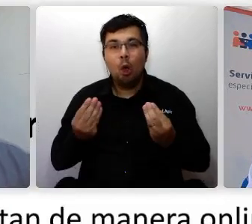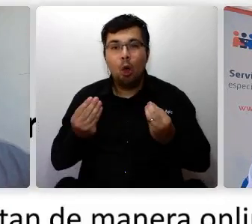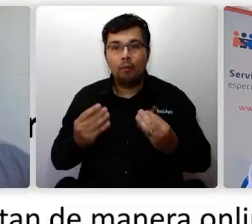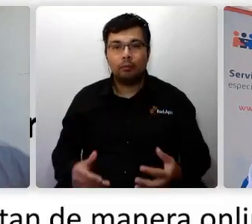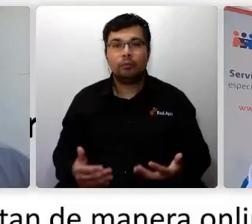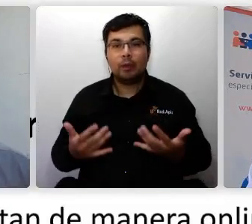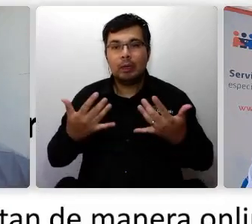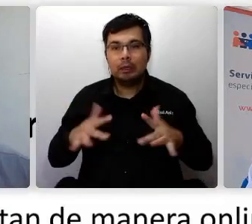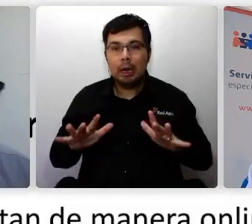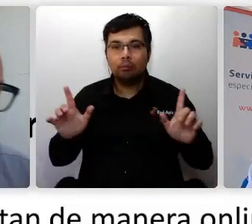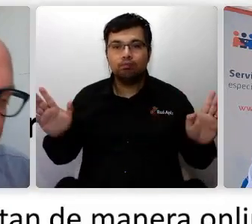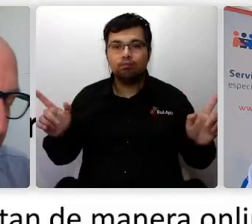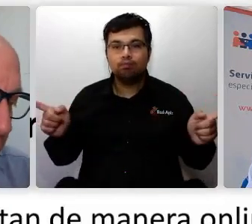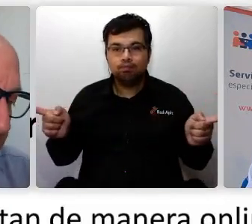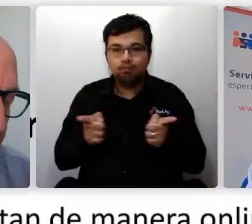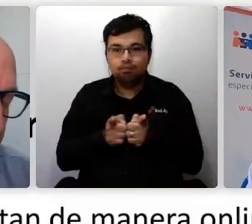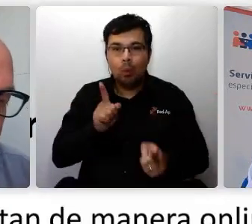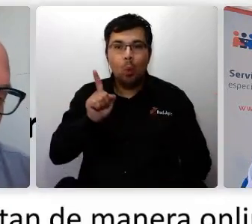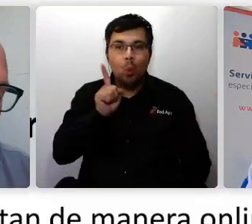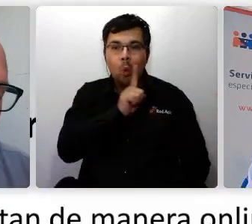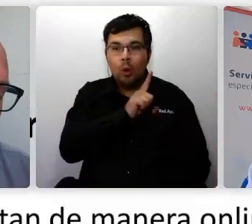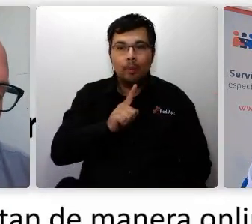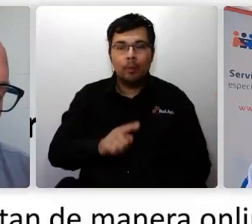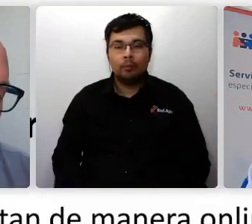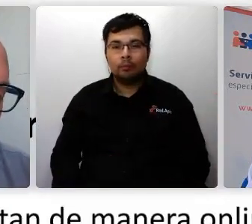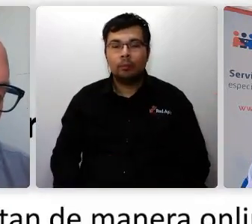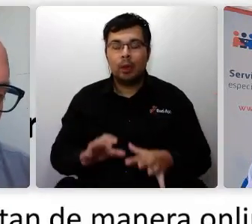para ir ya finalizando y agradecer obviamente tu tiempo,